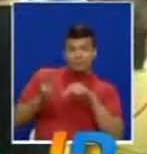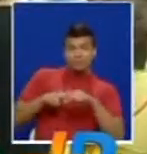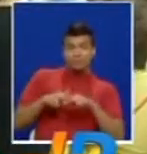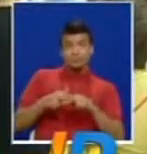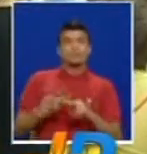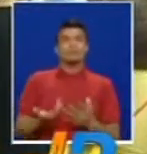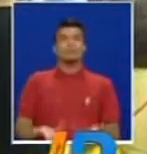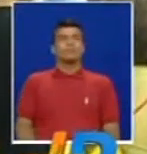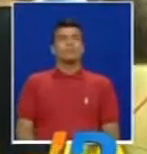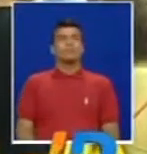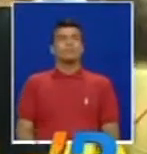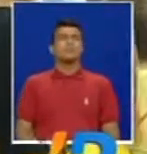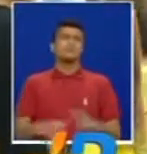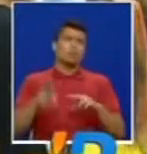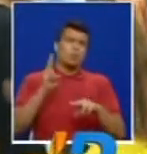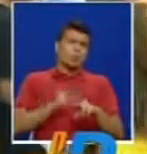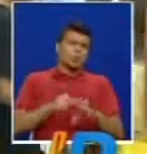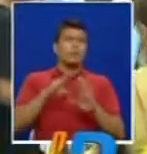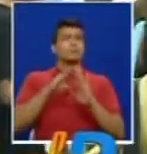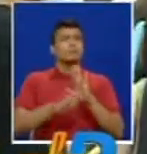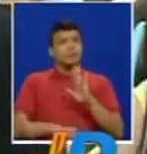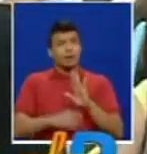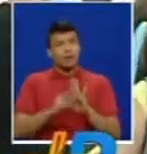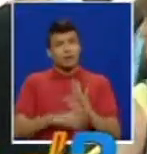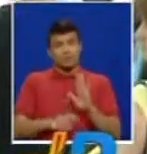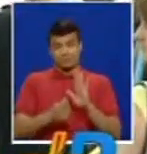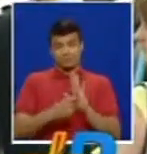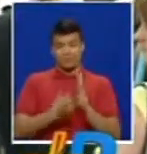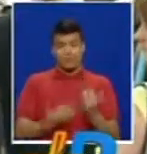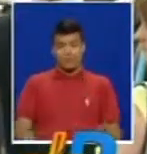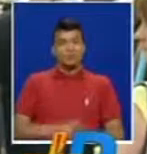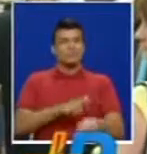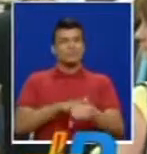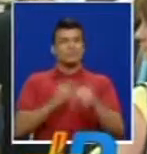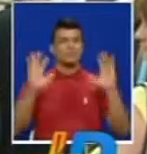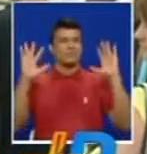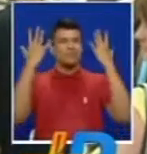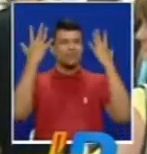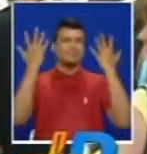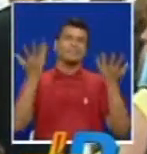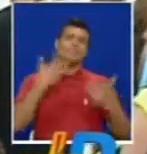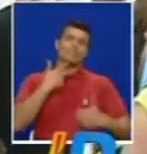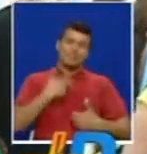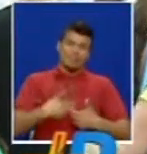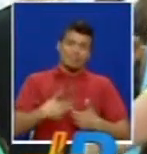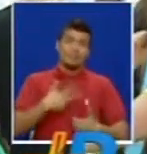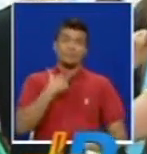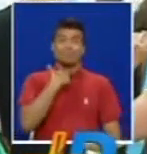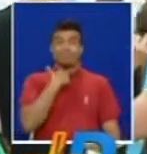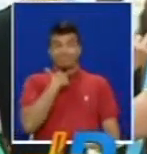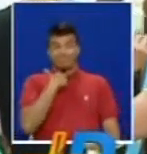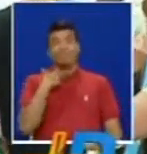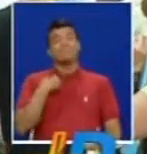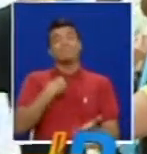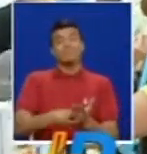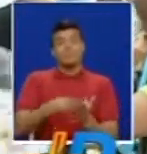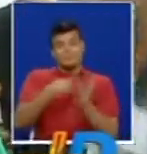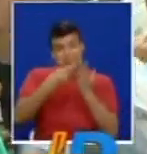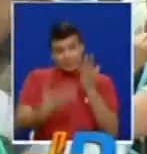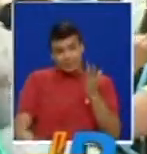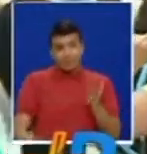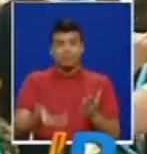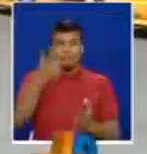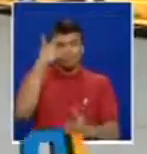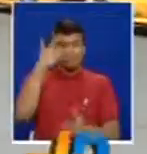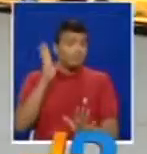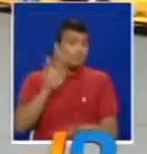Y normalmente es barato el pasaje, pero pues ahora por temporada se pone duro el pasaje y toda esa vaina, pero pues a uno qué